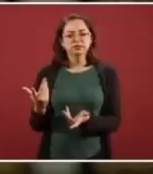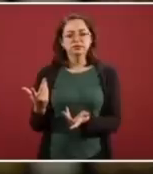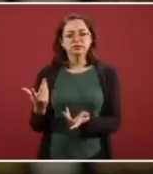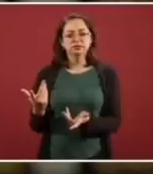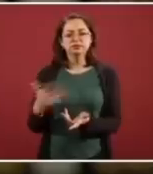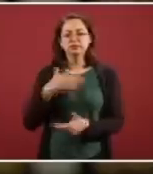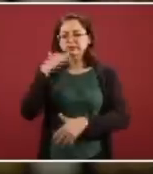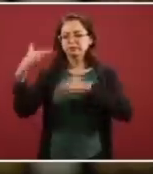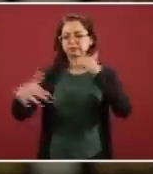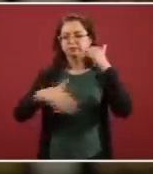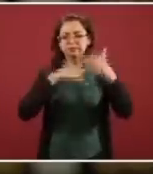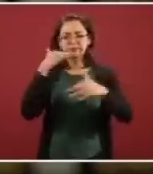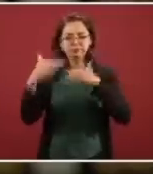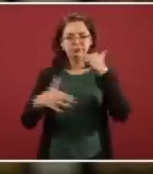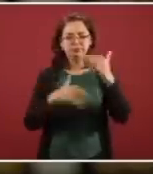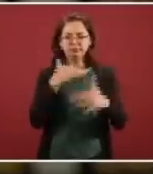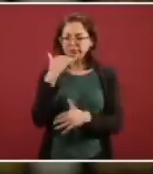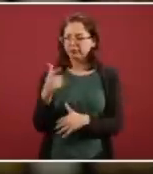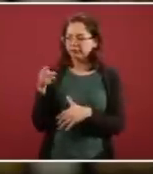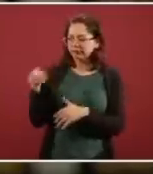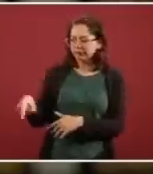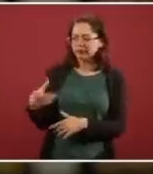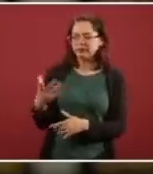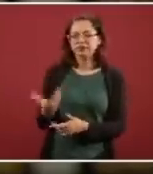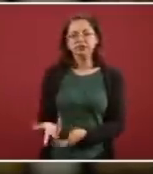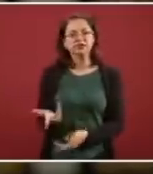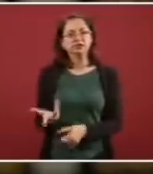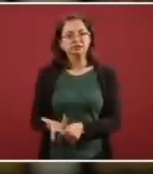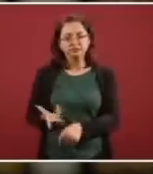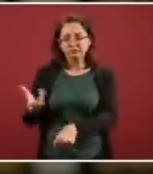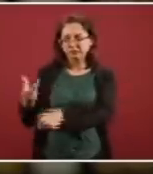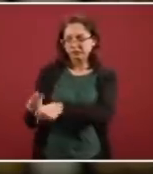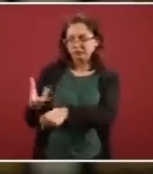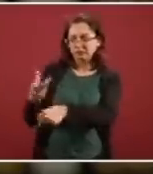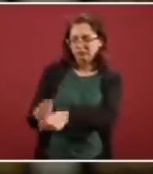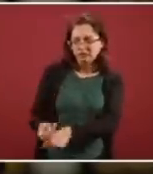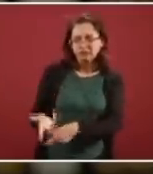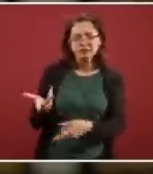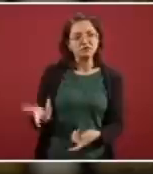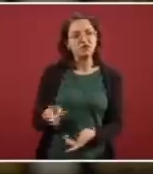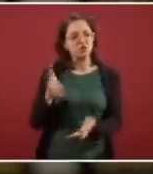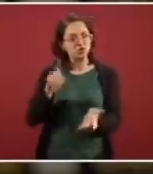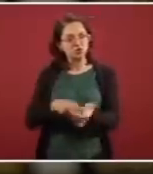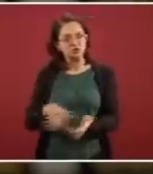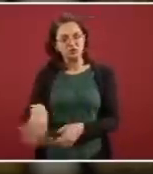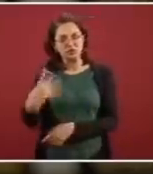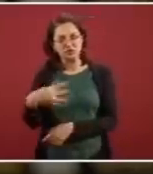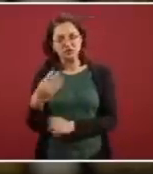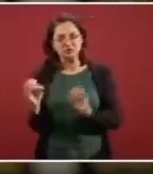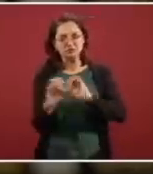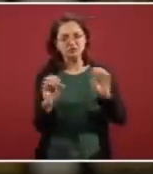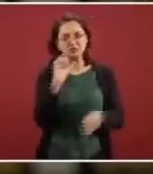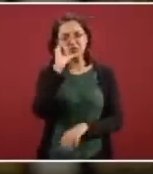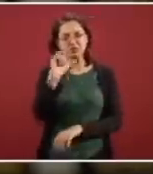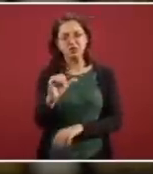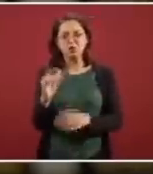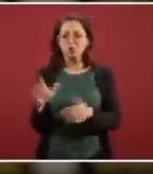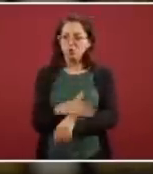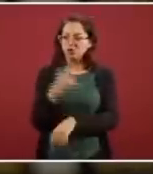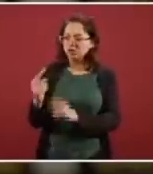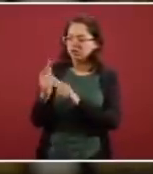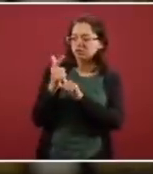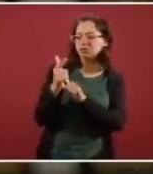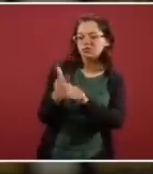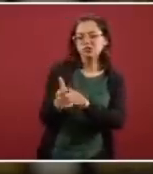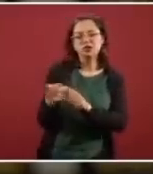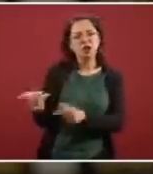muchísimos desechos tóxicos? Y si la remediación por el derrame de 2014 no ha sucedido y no ha sido efectiva, ¿por qué se continúa con